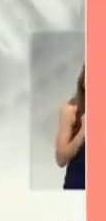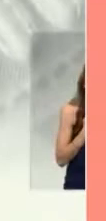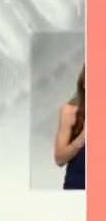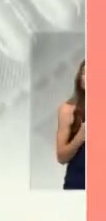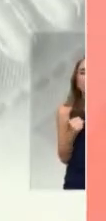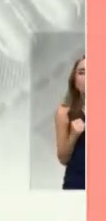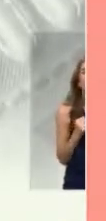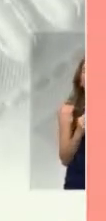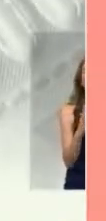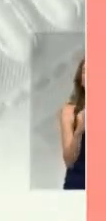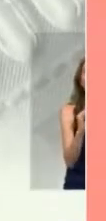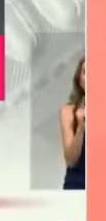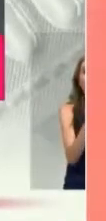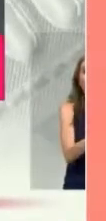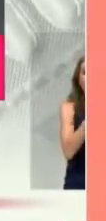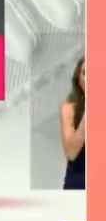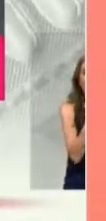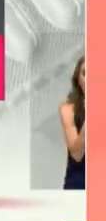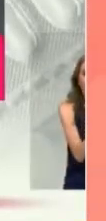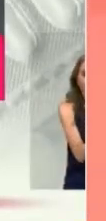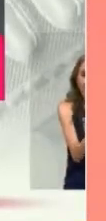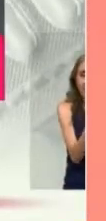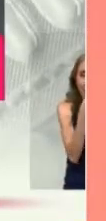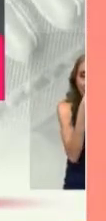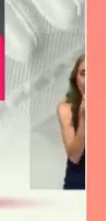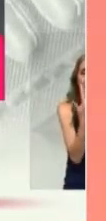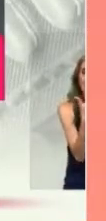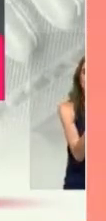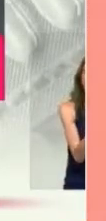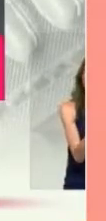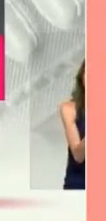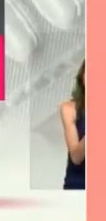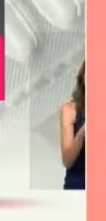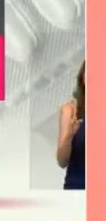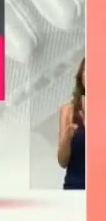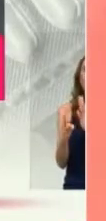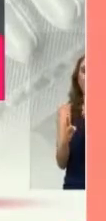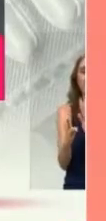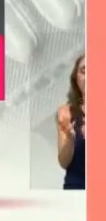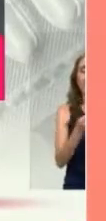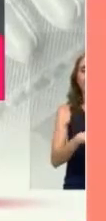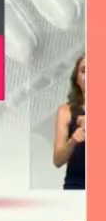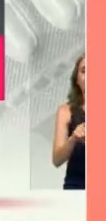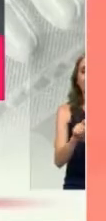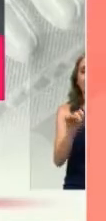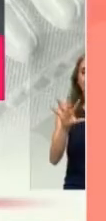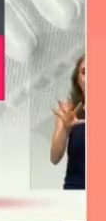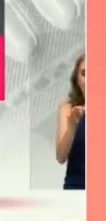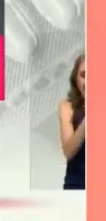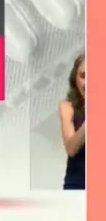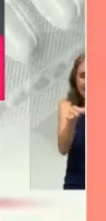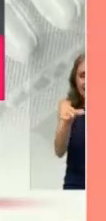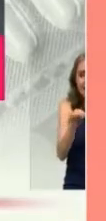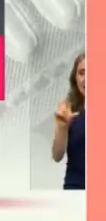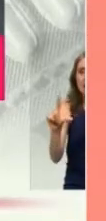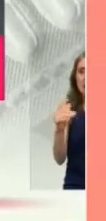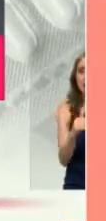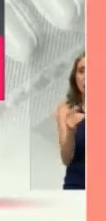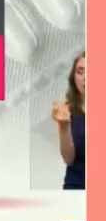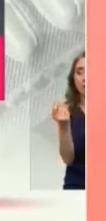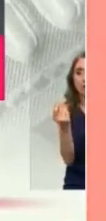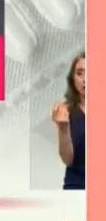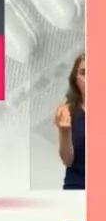las personas ofrezcan estos medicamentos y se adquieran. Antiguamente, yo recuerdo, vendían en las micro estos medicamentos, pero eso